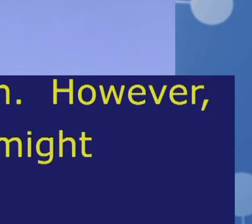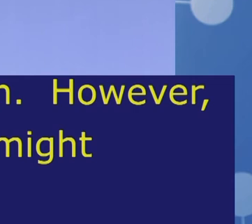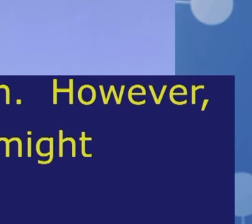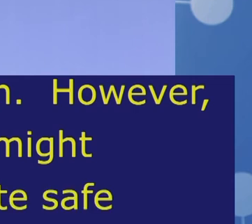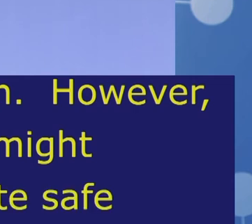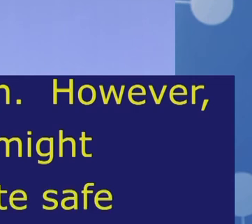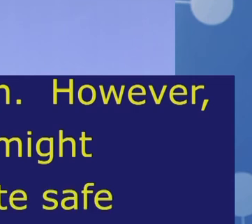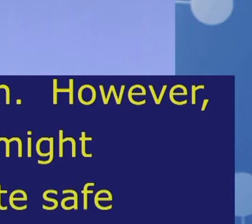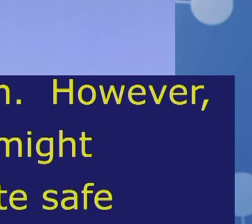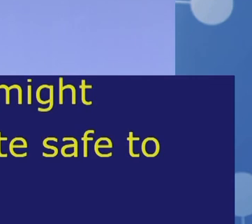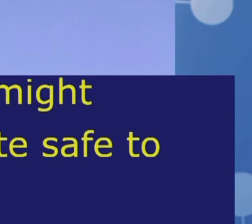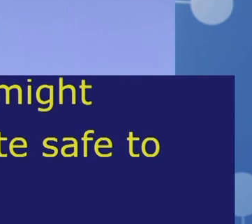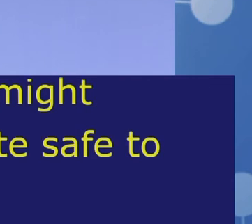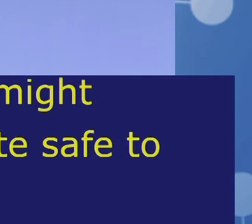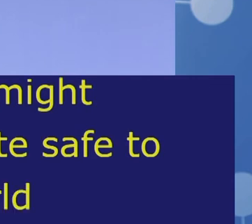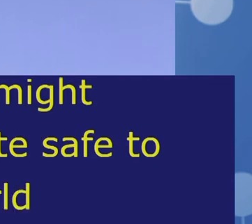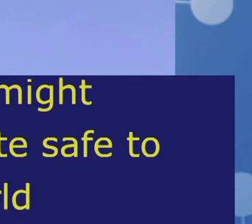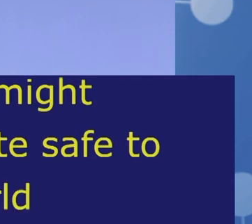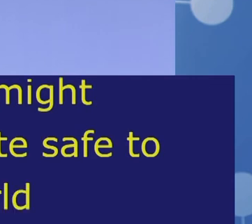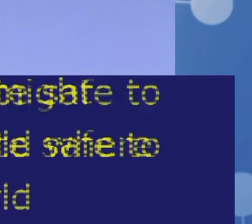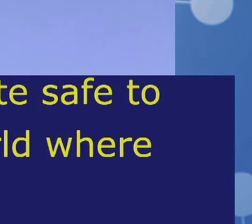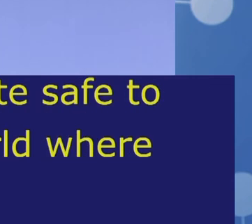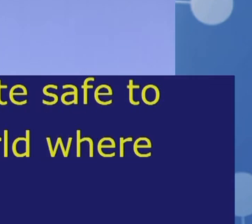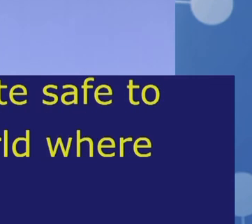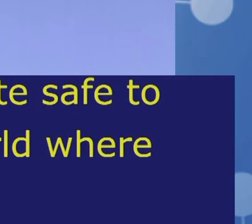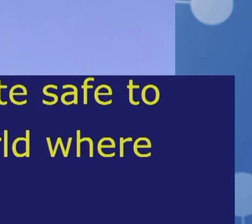temas tecnológicos. Me encanta la tecnología